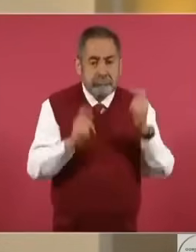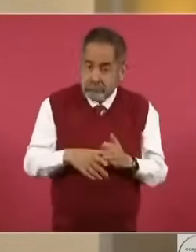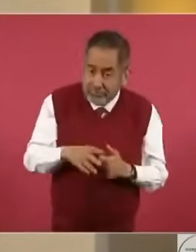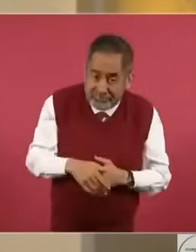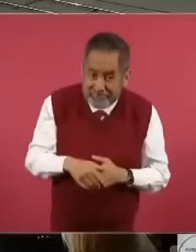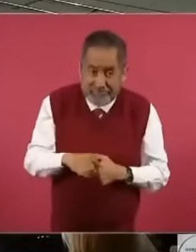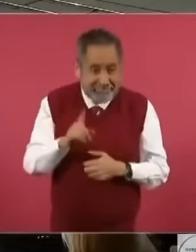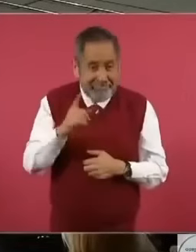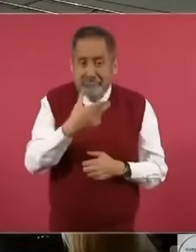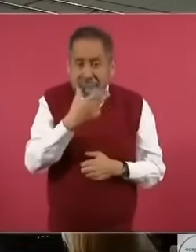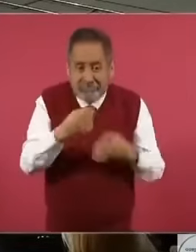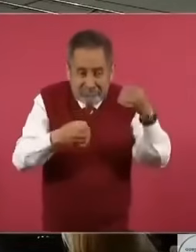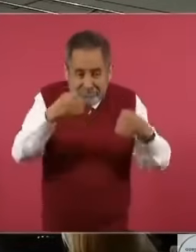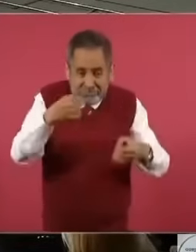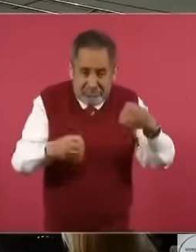Un juez